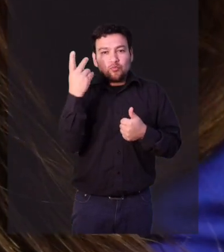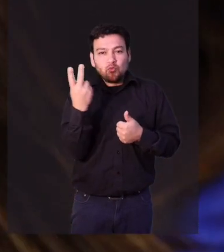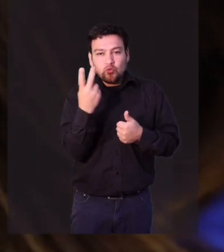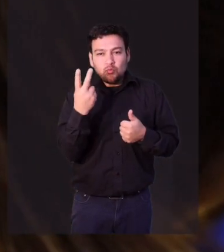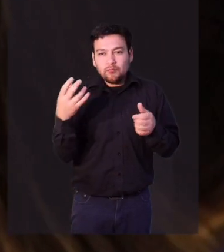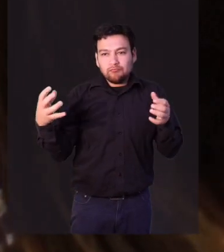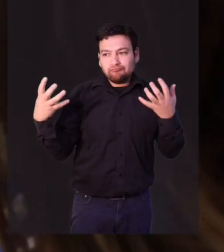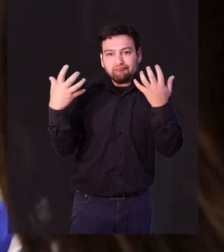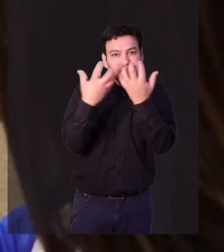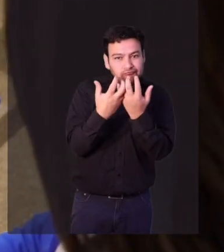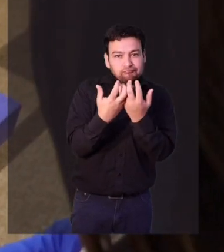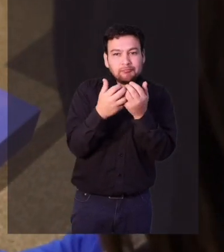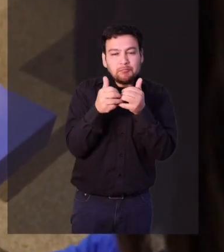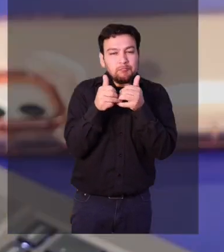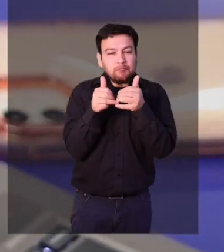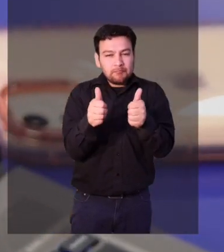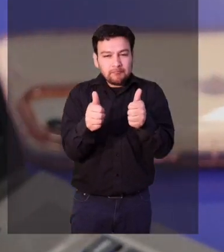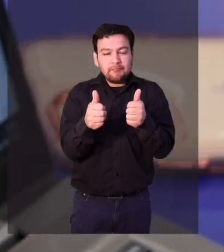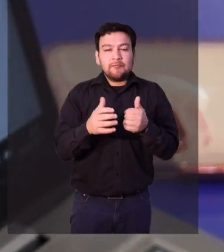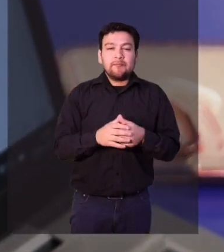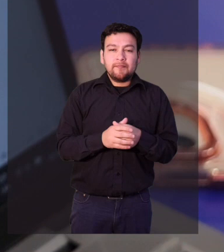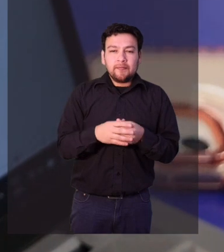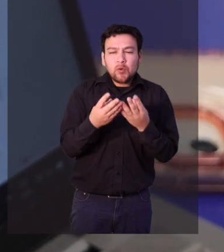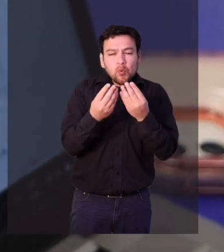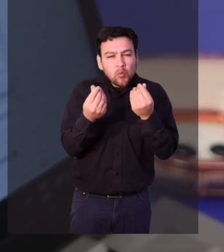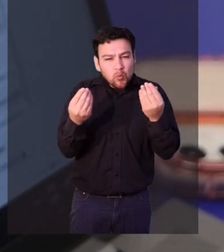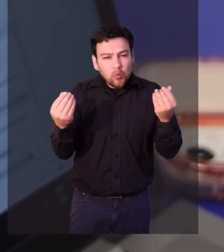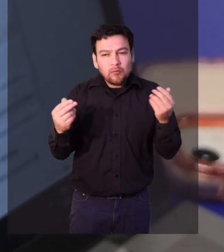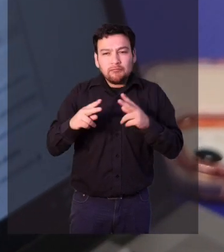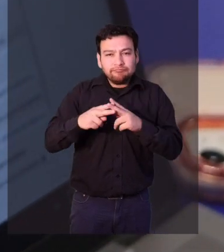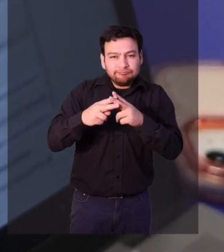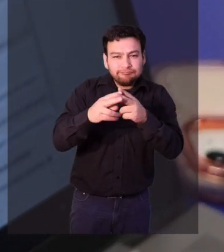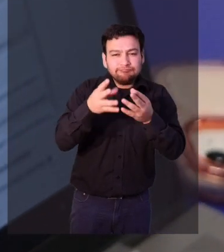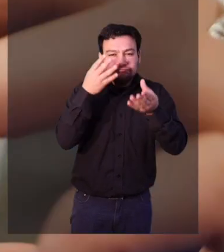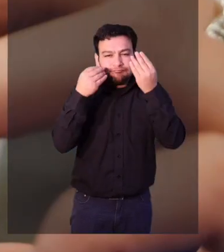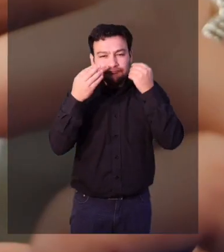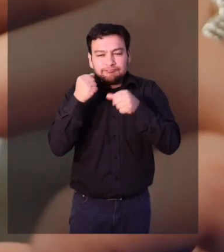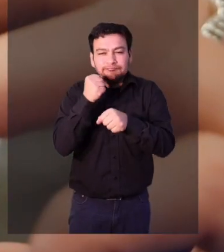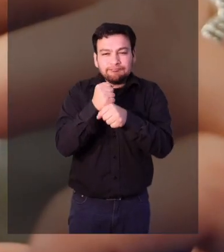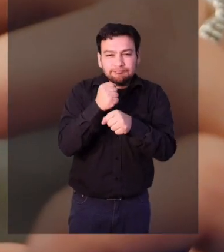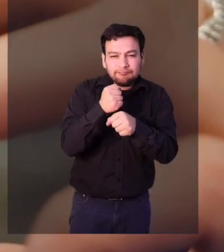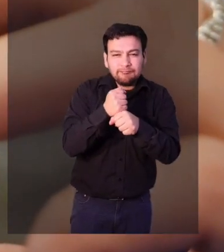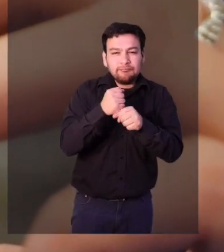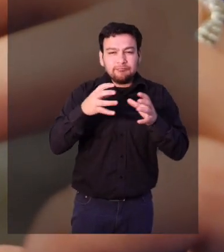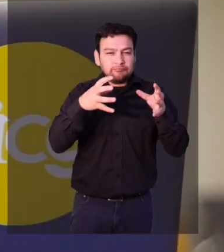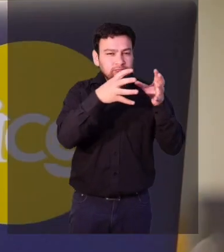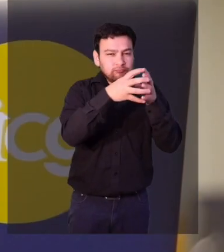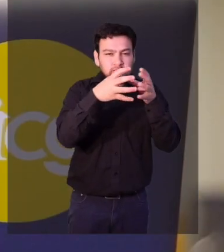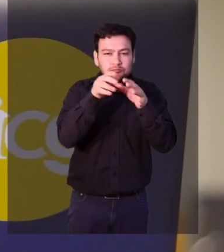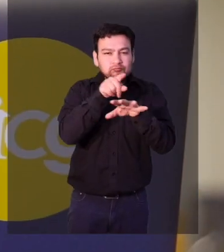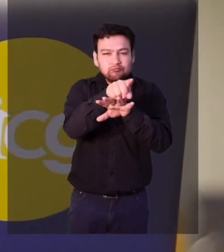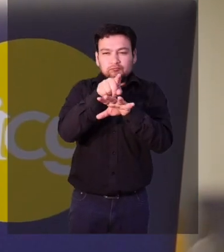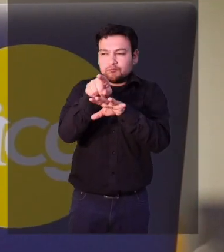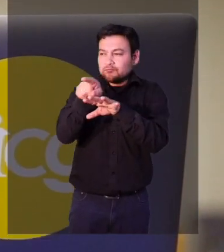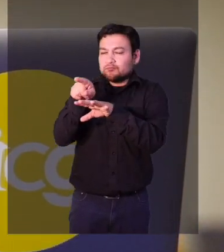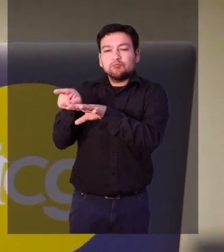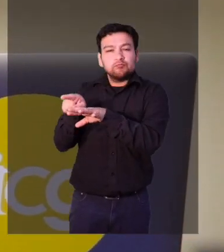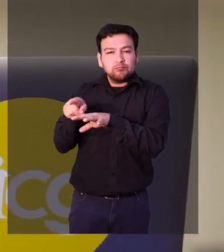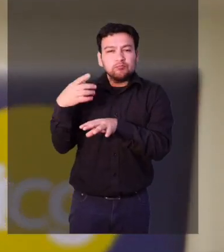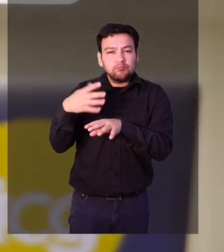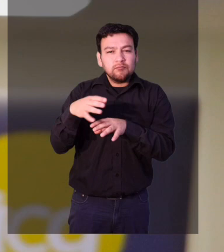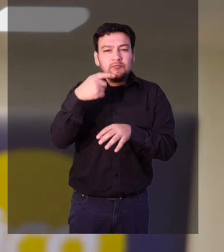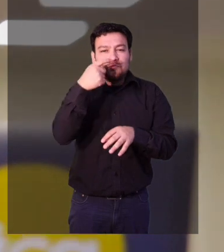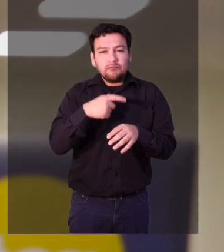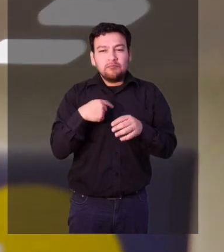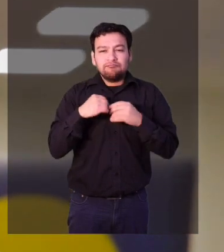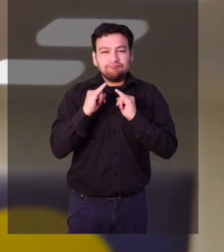ambas y muchas más herramientas con las que puedo desempeñarme en distintas áreas dentro de las organizaciones. De ahí que se dice que el ingeniero